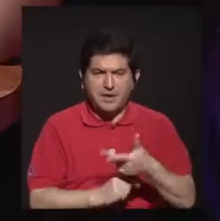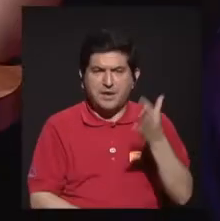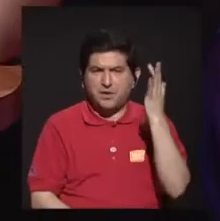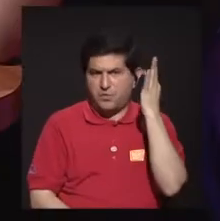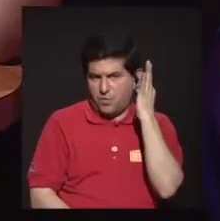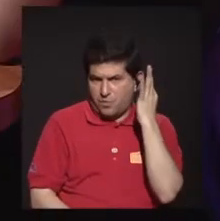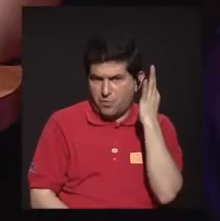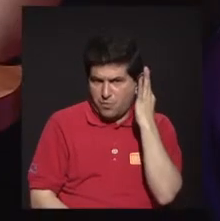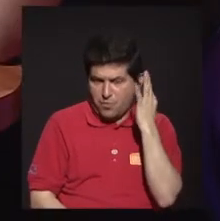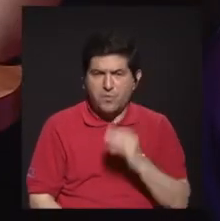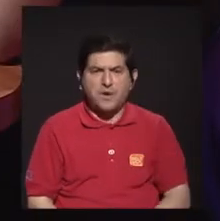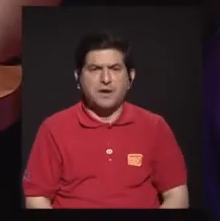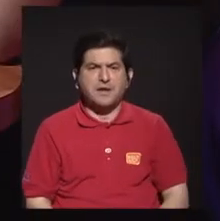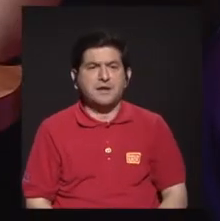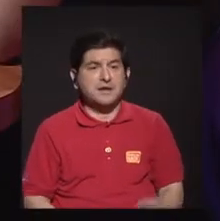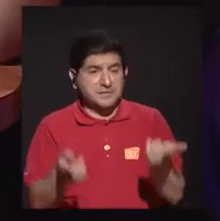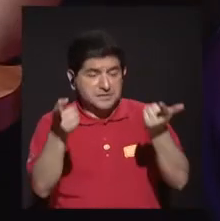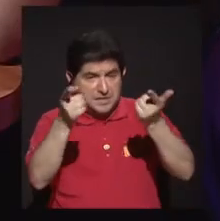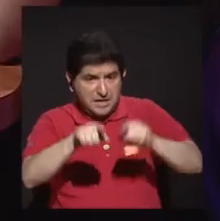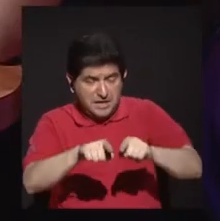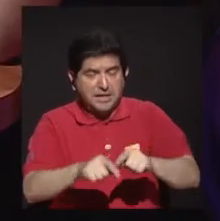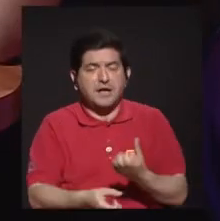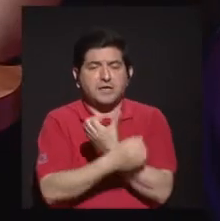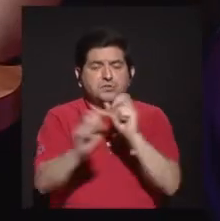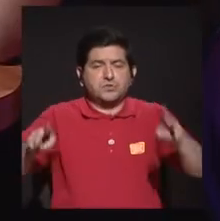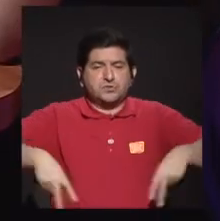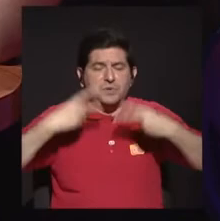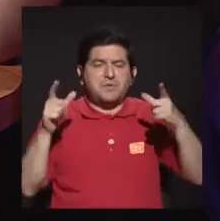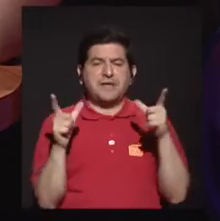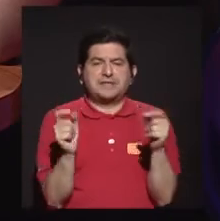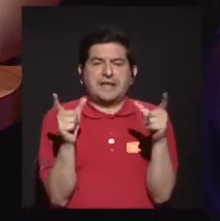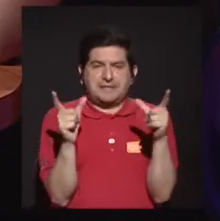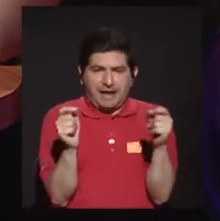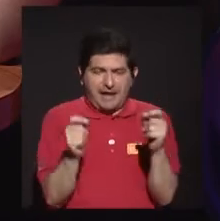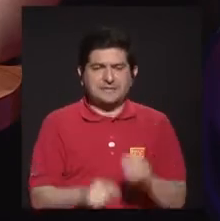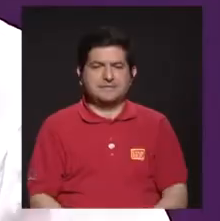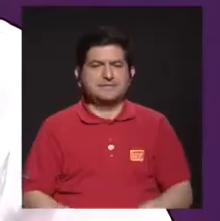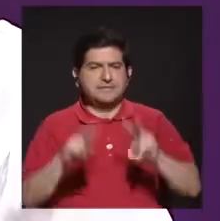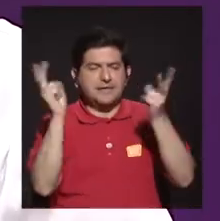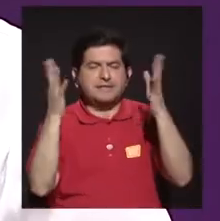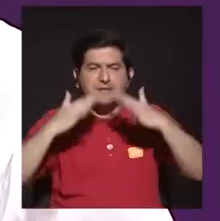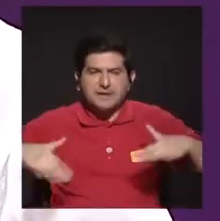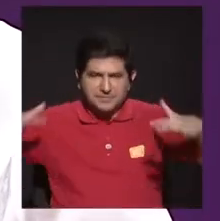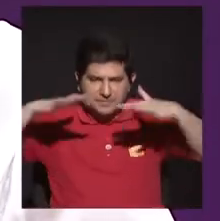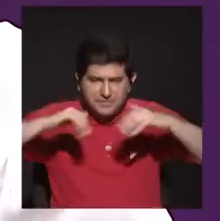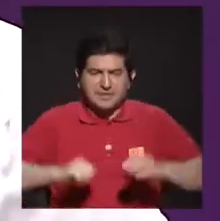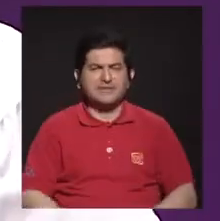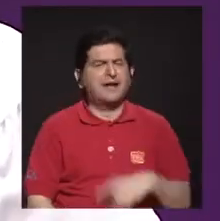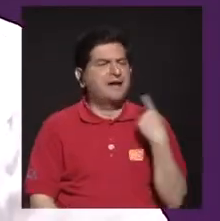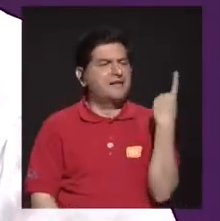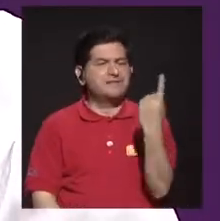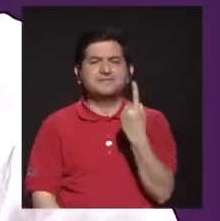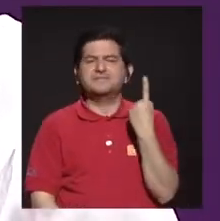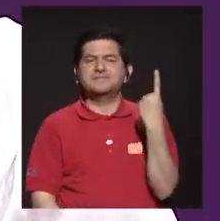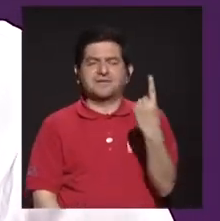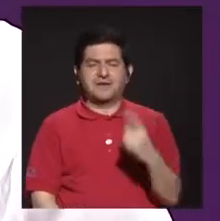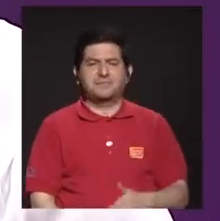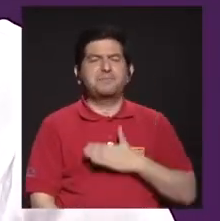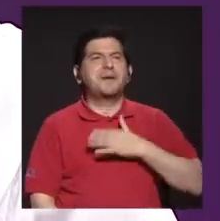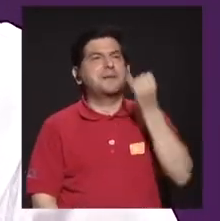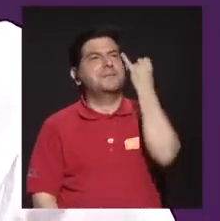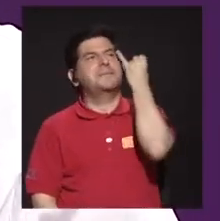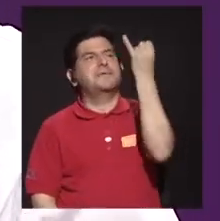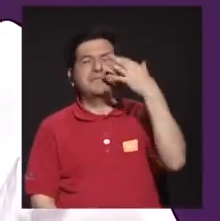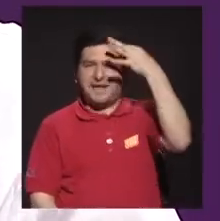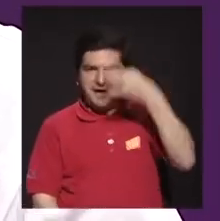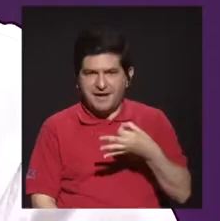mujeres que han sobrevivido al cáncer, con temas ambientales. Entonces siempre ha sido mi idea